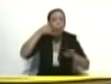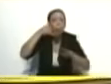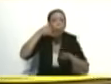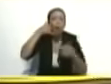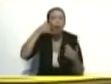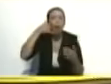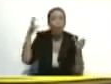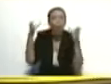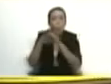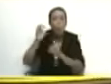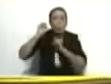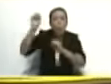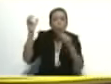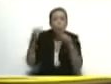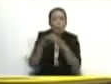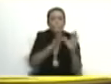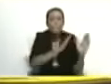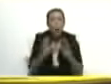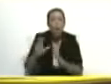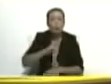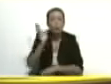de la Patria.